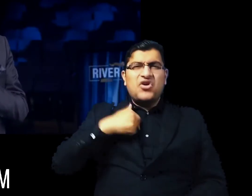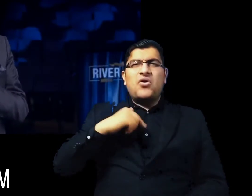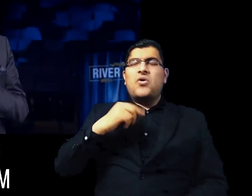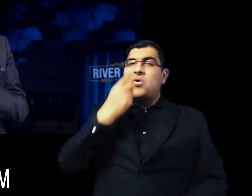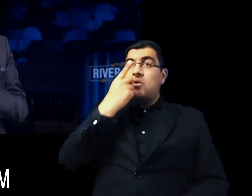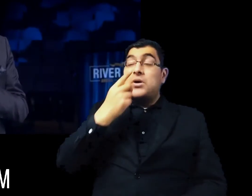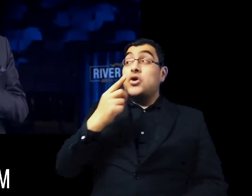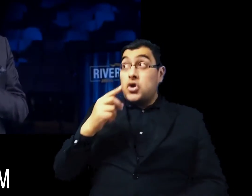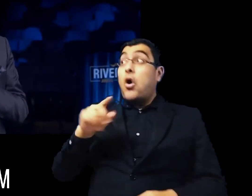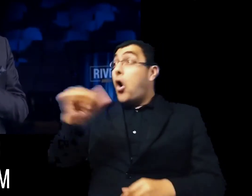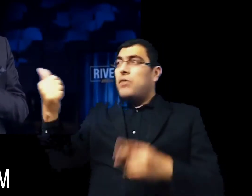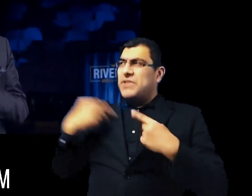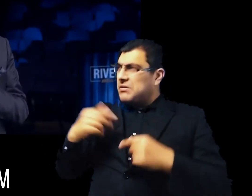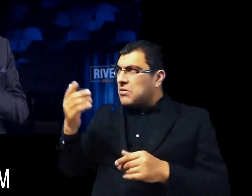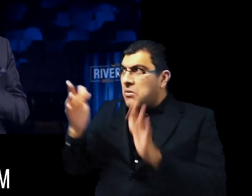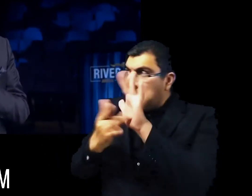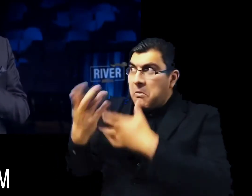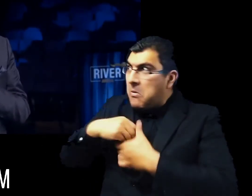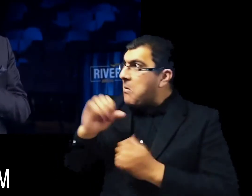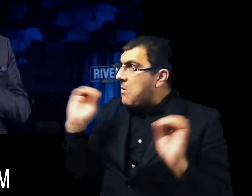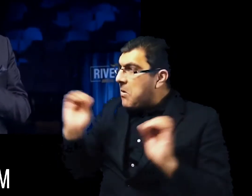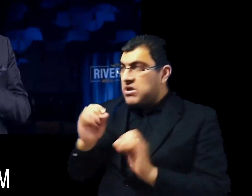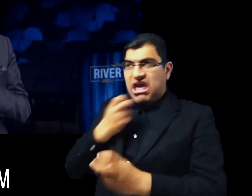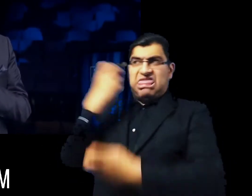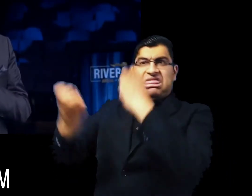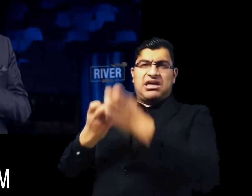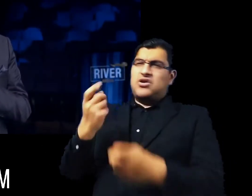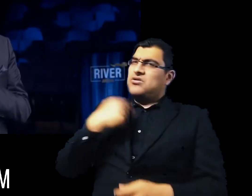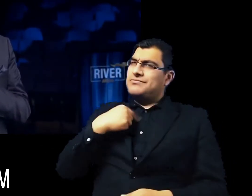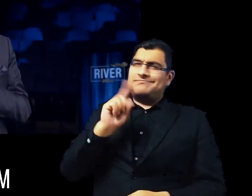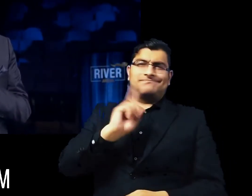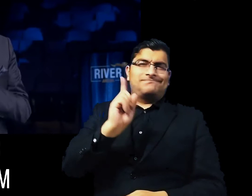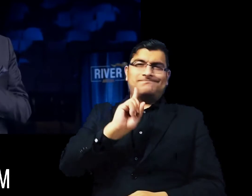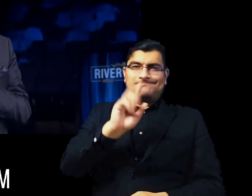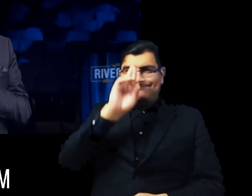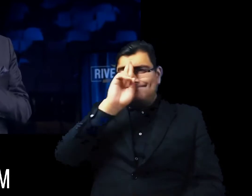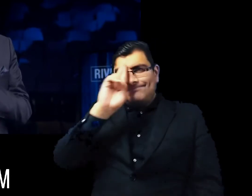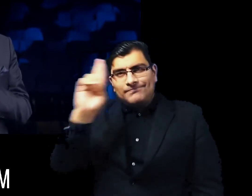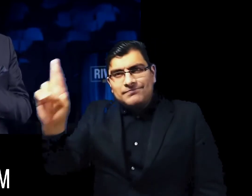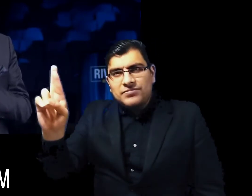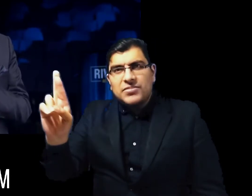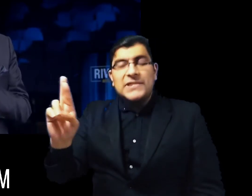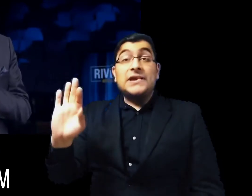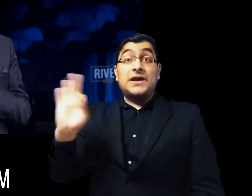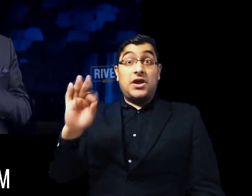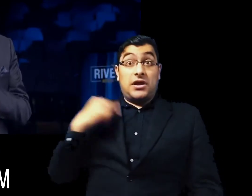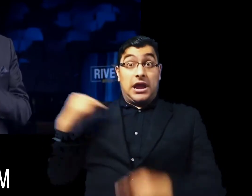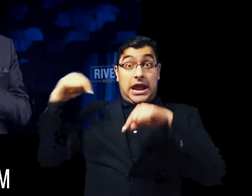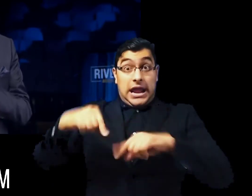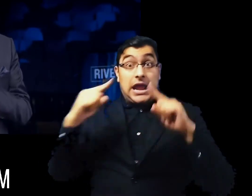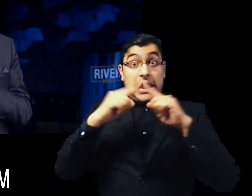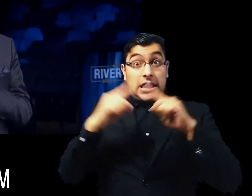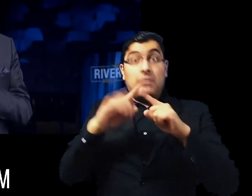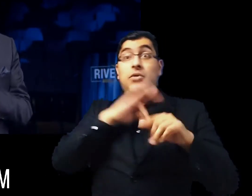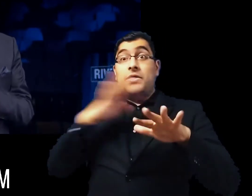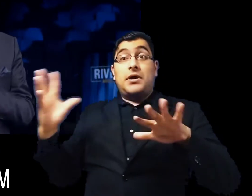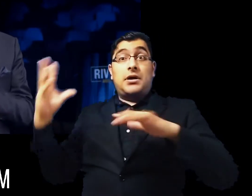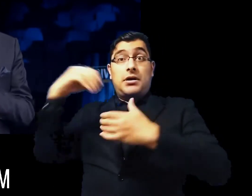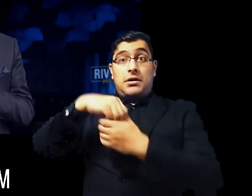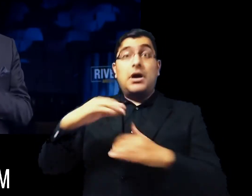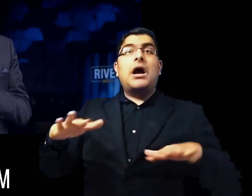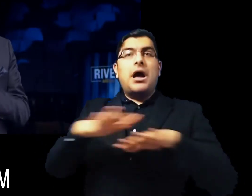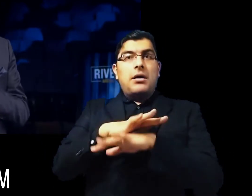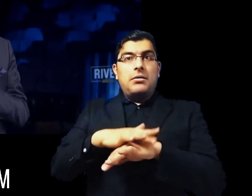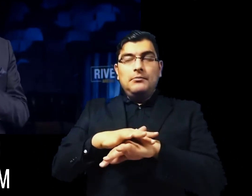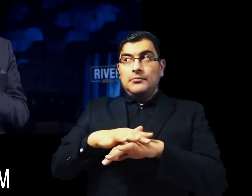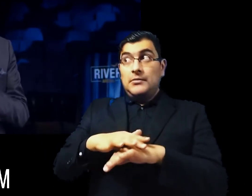resisto a juzgar a alguien que no conoce a Dios. De verdad, porque puede que esté en la iglesia y se ha convertido y se bautizó y canta en el